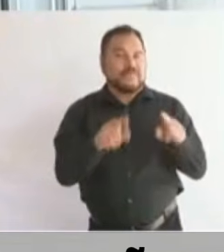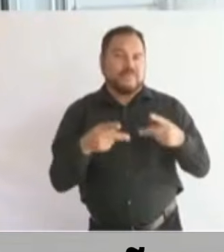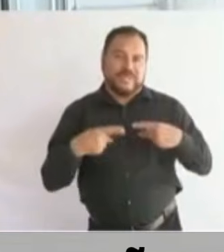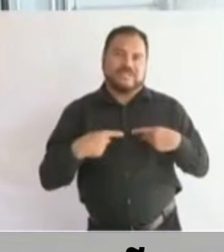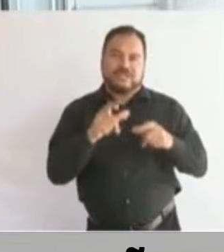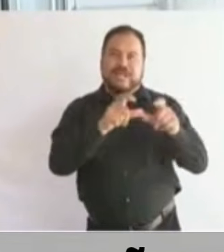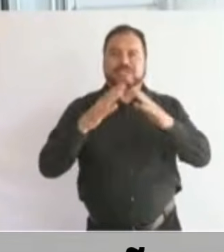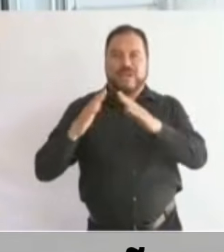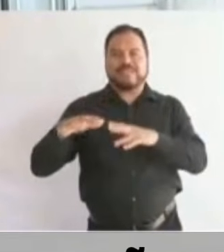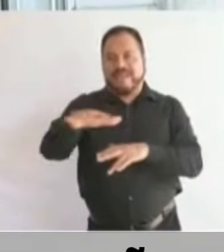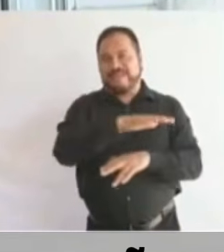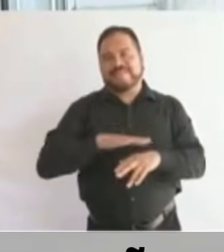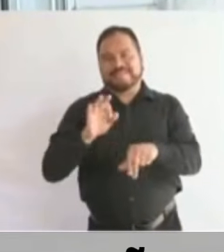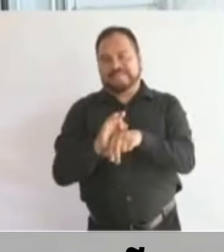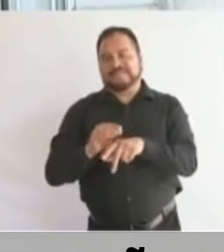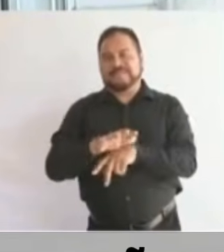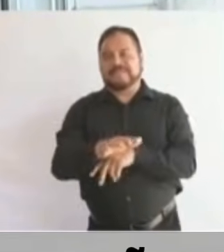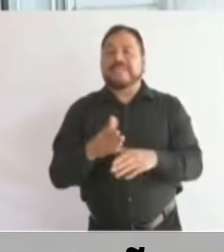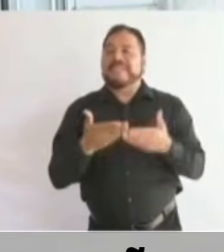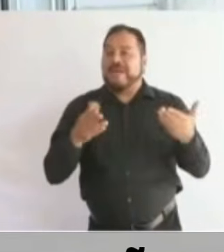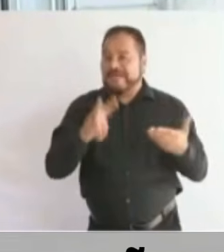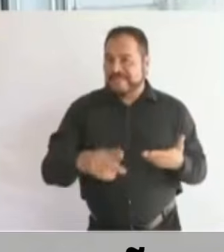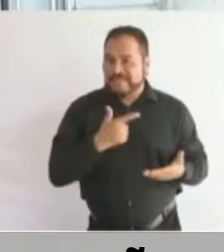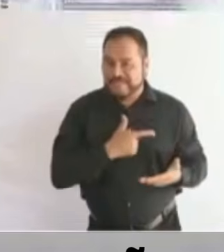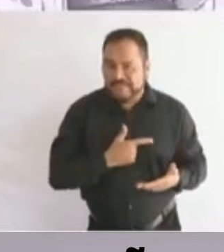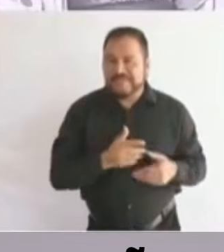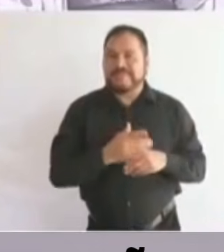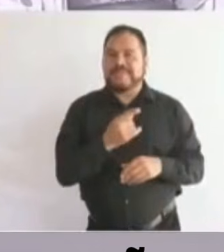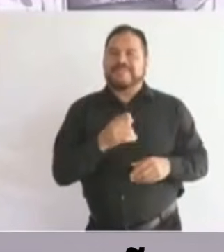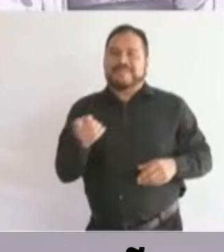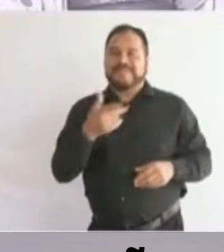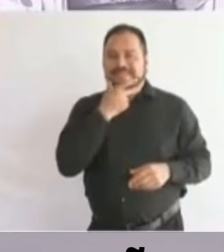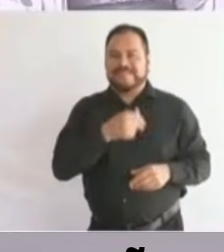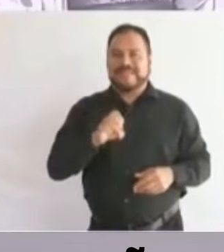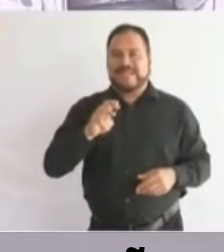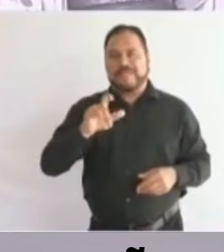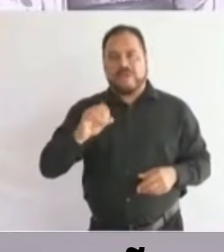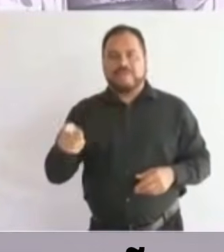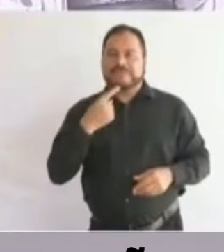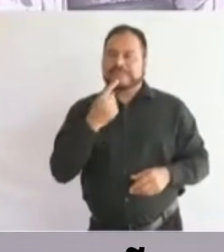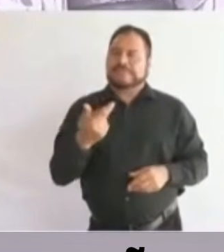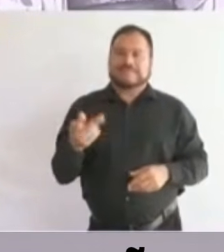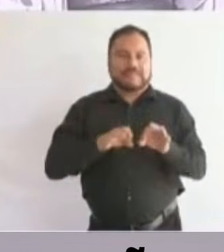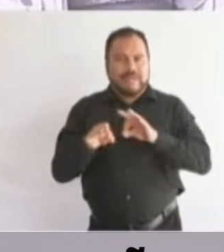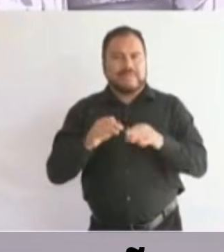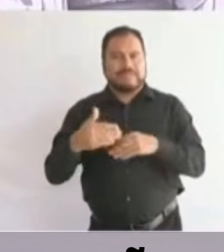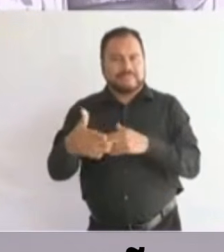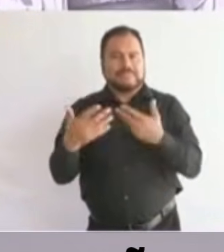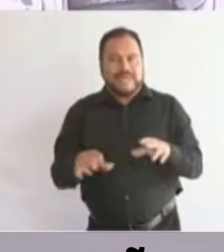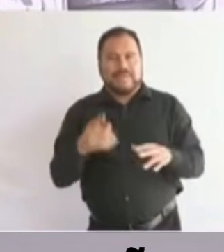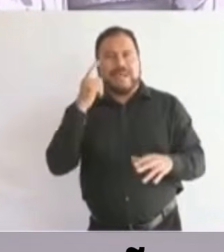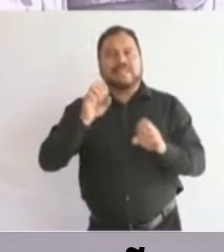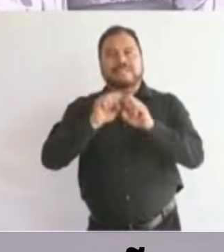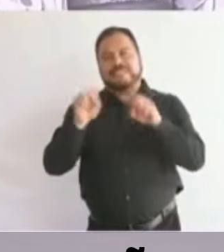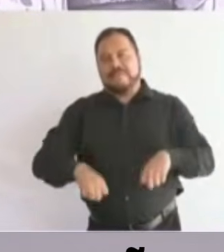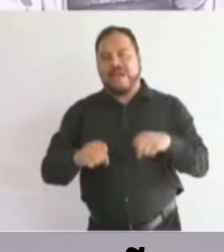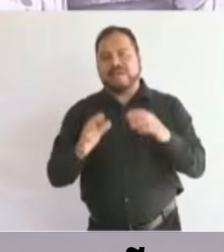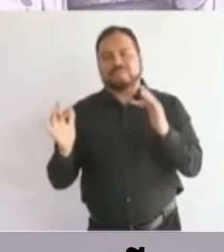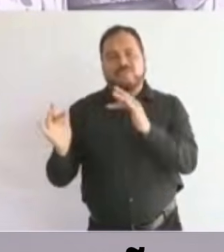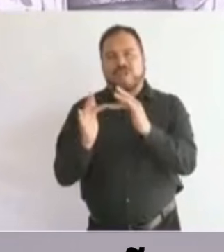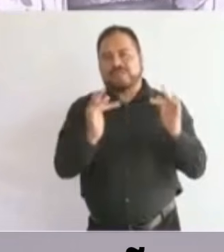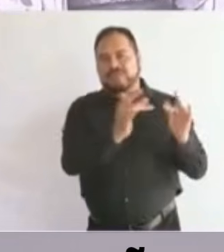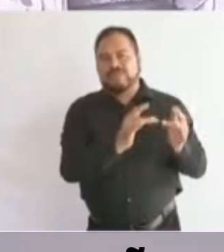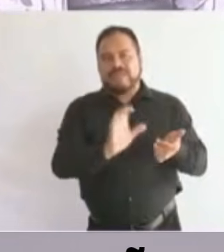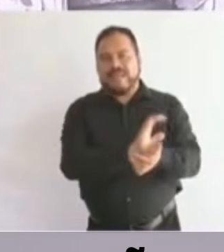personas. Y ahora me da mucho gusto porque Emilia ya informó que se va a fortalecer todo el sistema de distribución de Mexicali, de distribución de energía